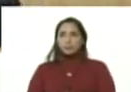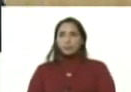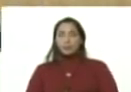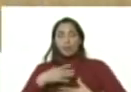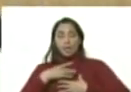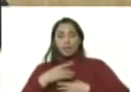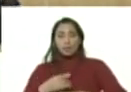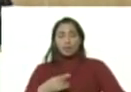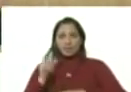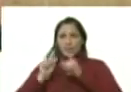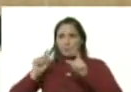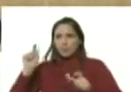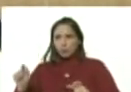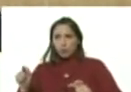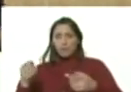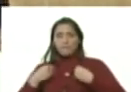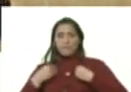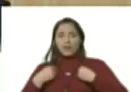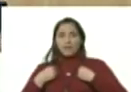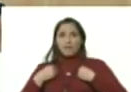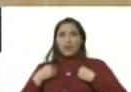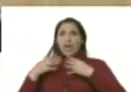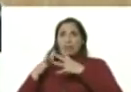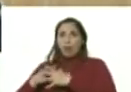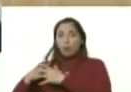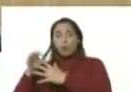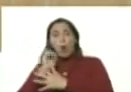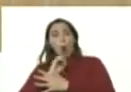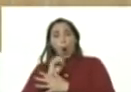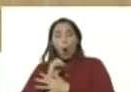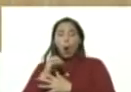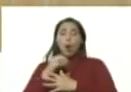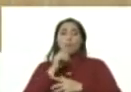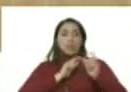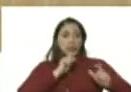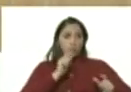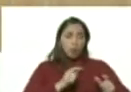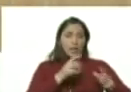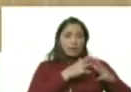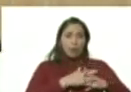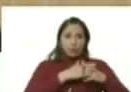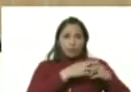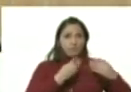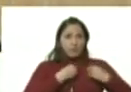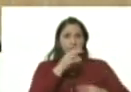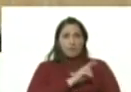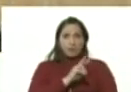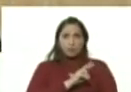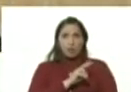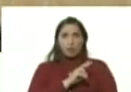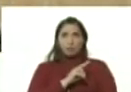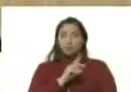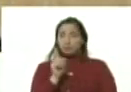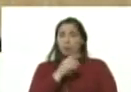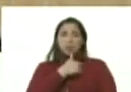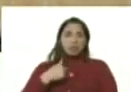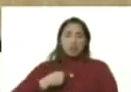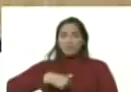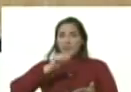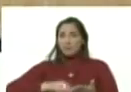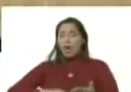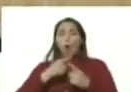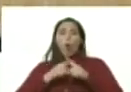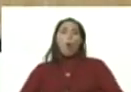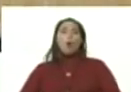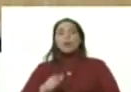de los connacionales. Lo incumplieron por completo, no podemos entonces firmar. Es una otra mala noticia para